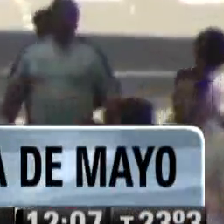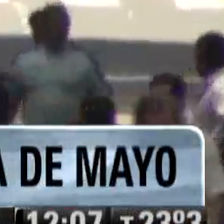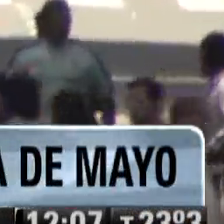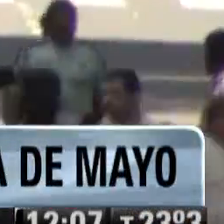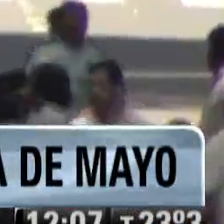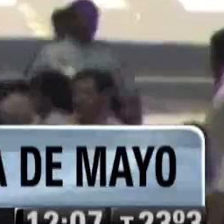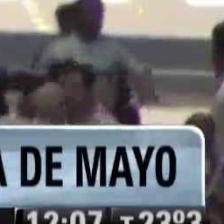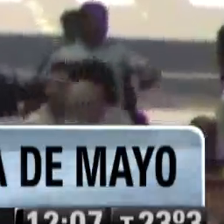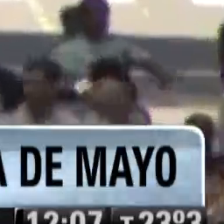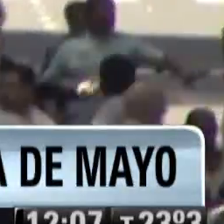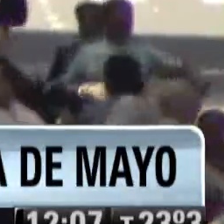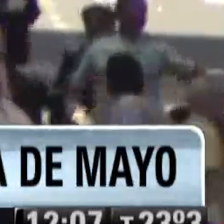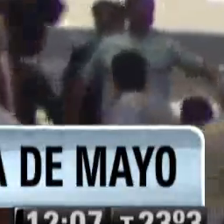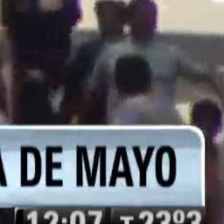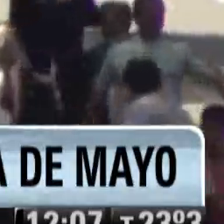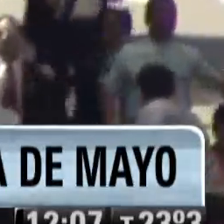cámara